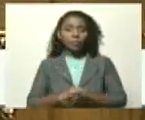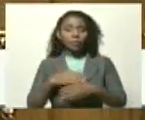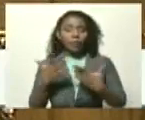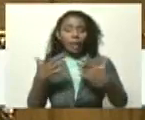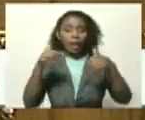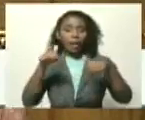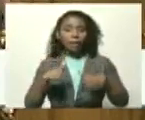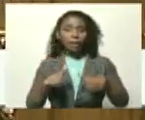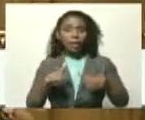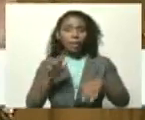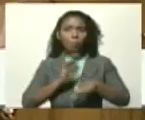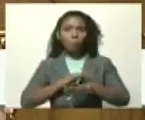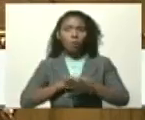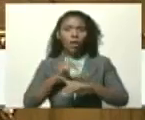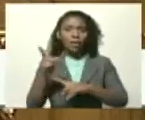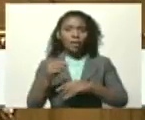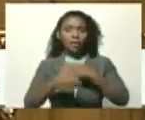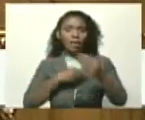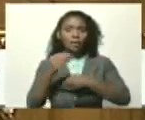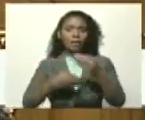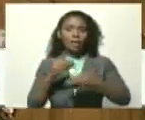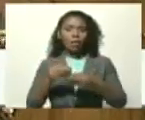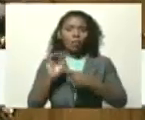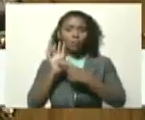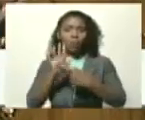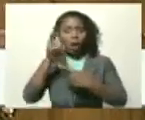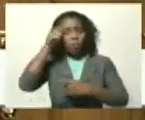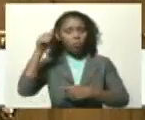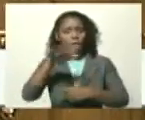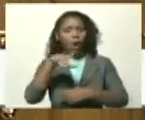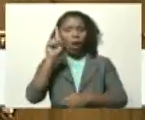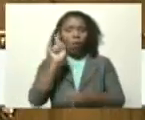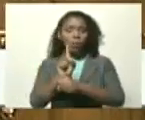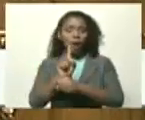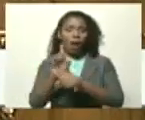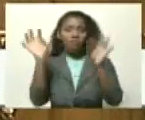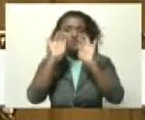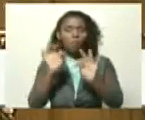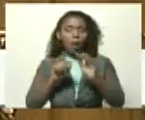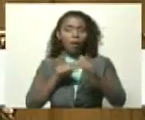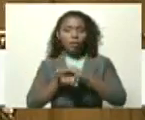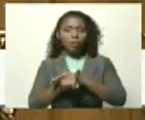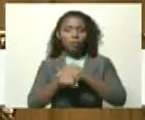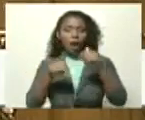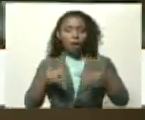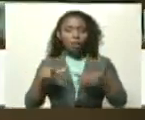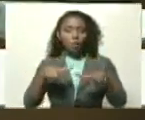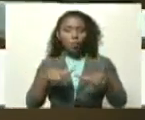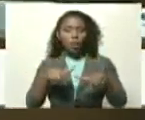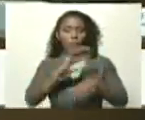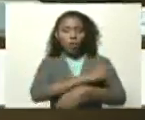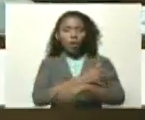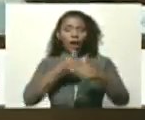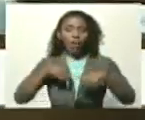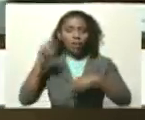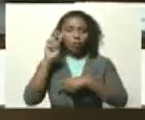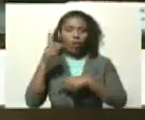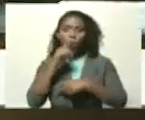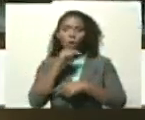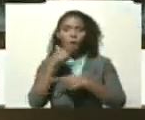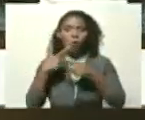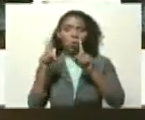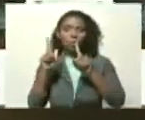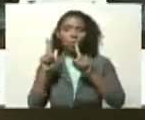aquí porque se sometieron al escrutinio del pueblo, que es la única manera para acceder a espacios de poder en Venezuela. No existe otra,